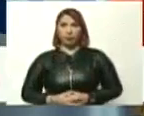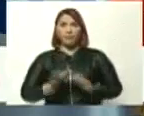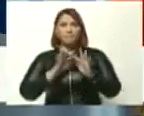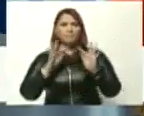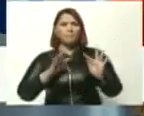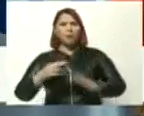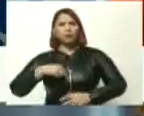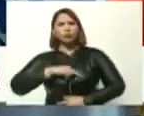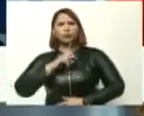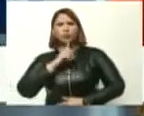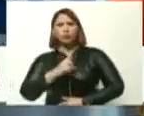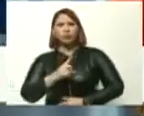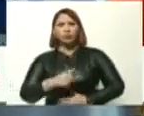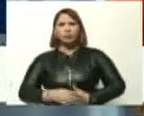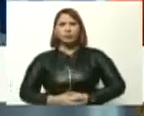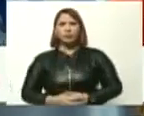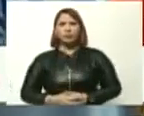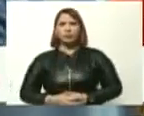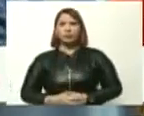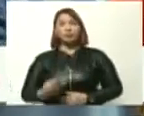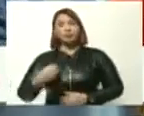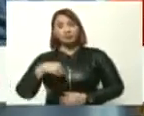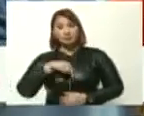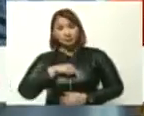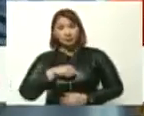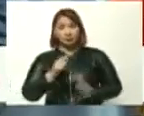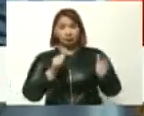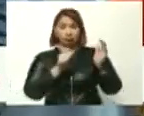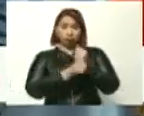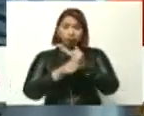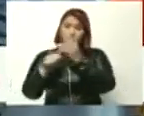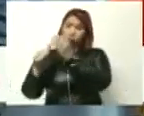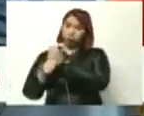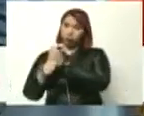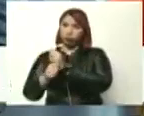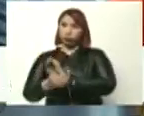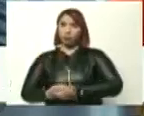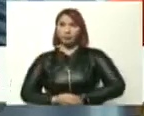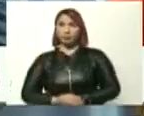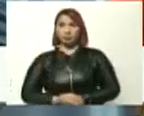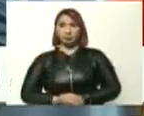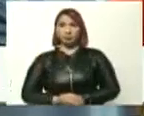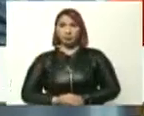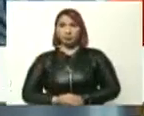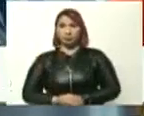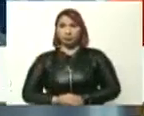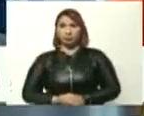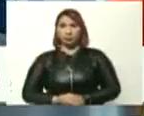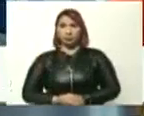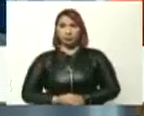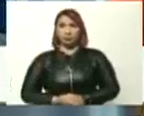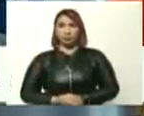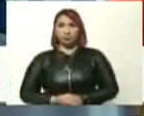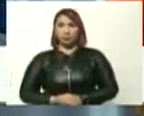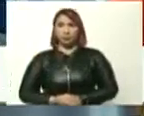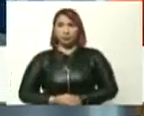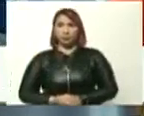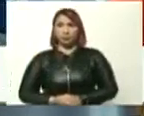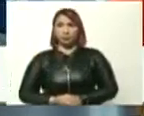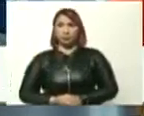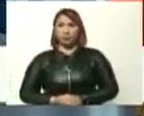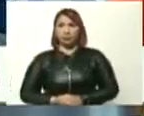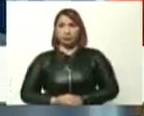modalidad que he mencionado, repito, la hemos detectado y era de las que aparecía tal vez